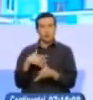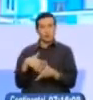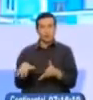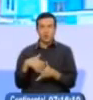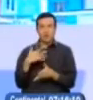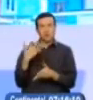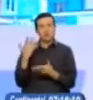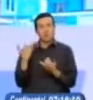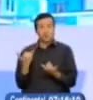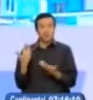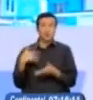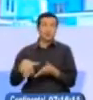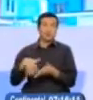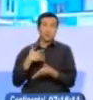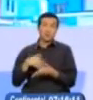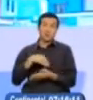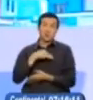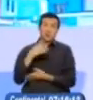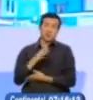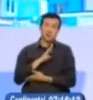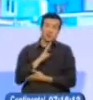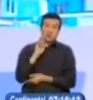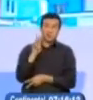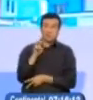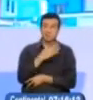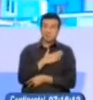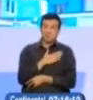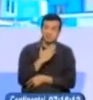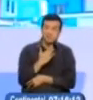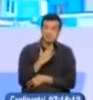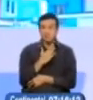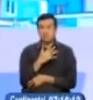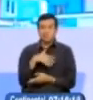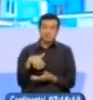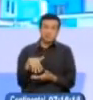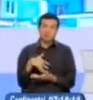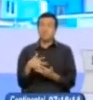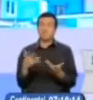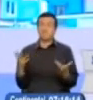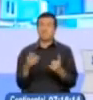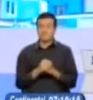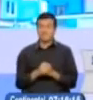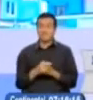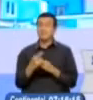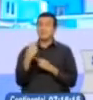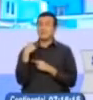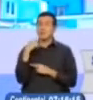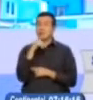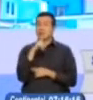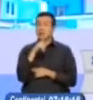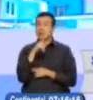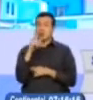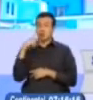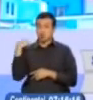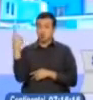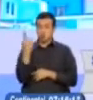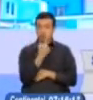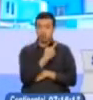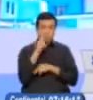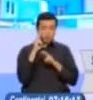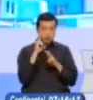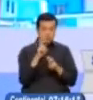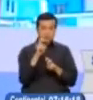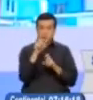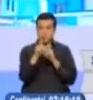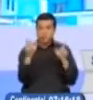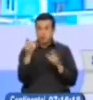reconocer ese cuestionamiento ético y técnico a las encuestas. Y es una tarea de quienes hacemos de investigación de la